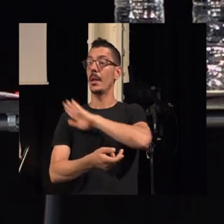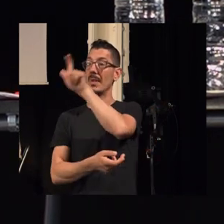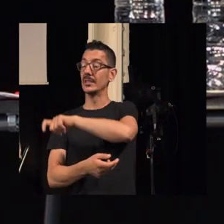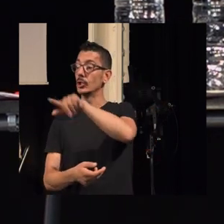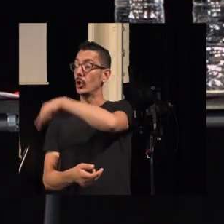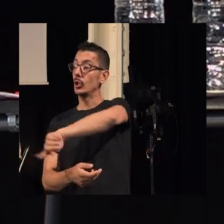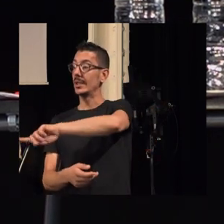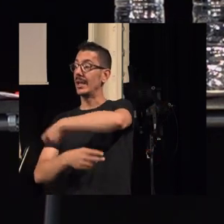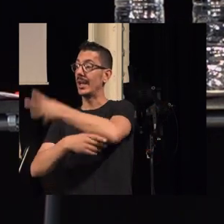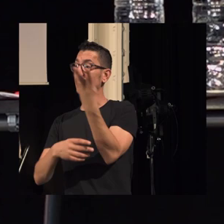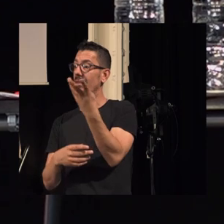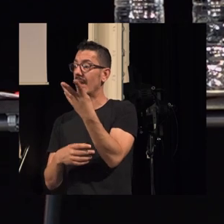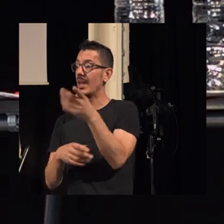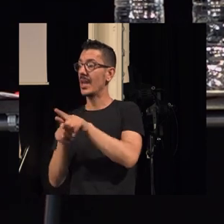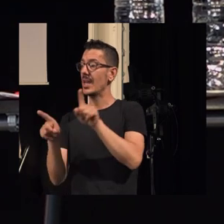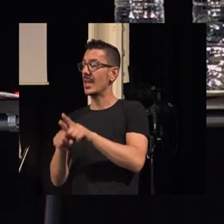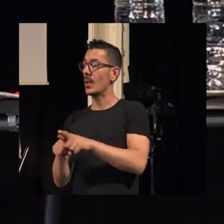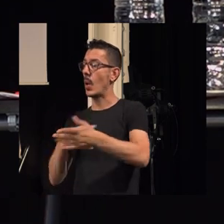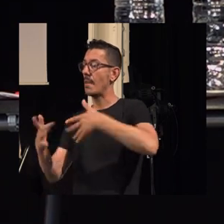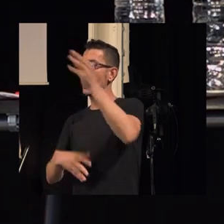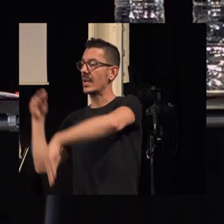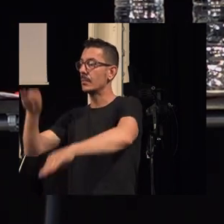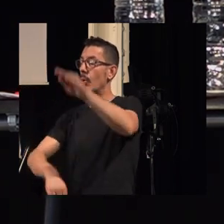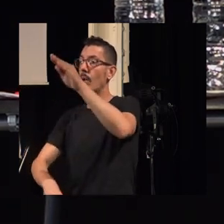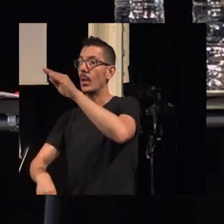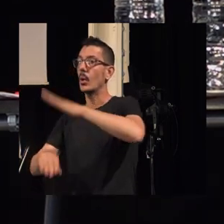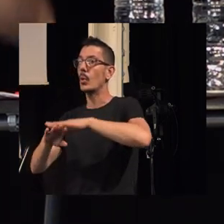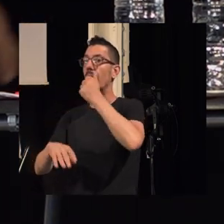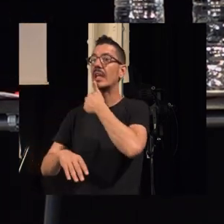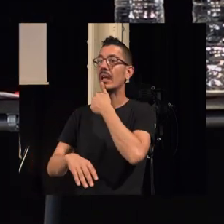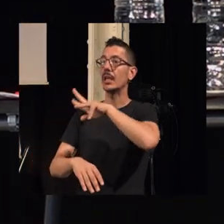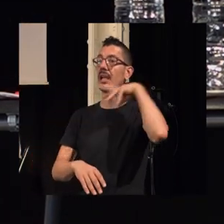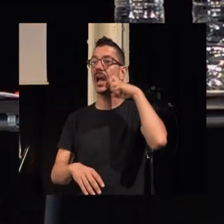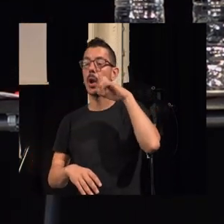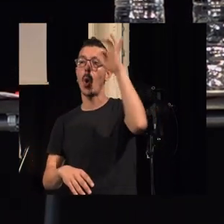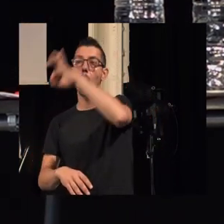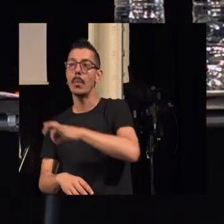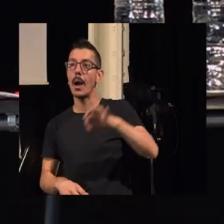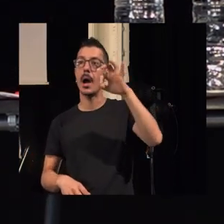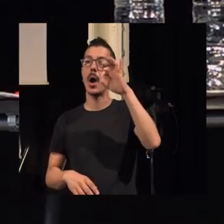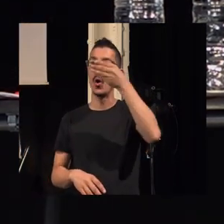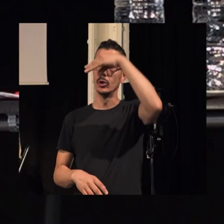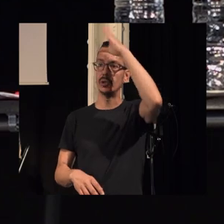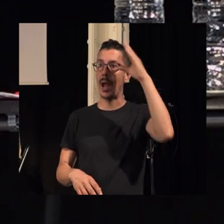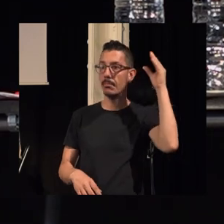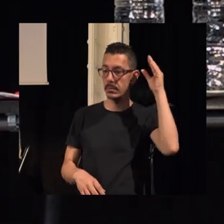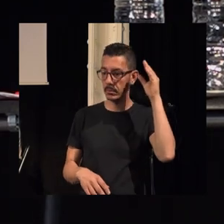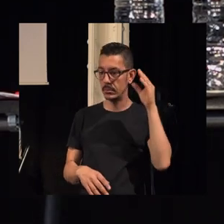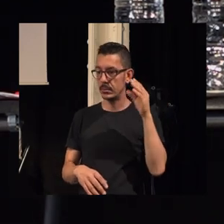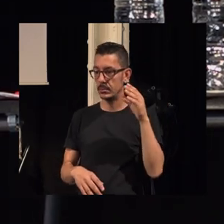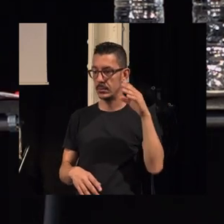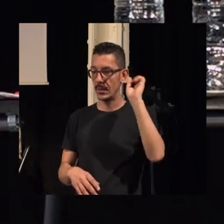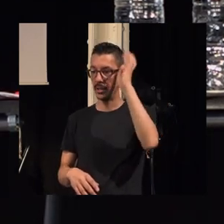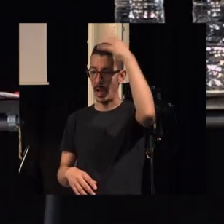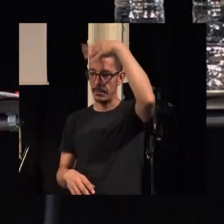masivamente manipulados, y no es solo por Israel, o por Obama, o por Trump, según la versión favorable a las